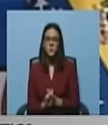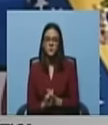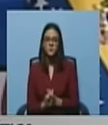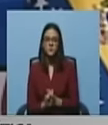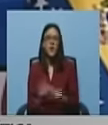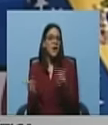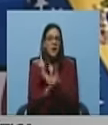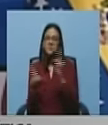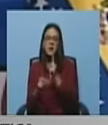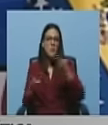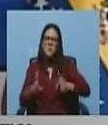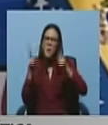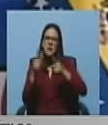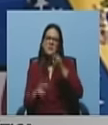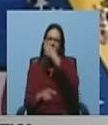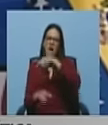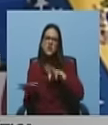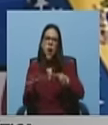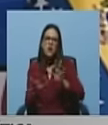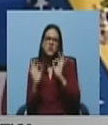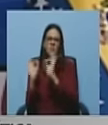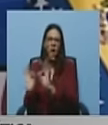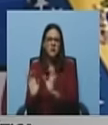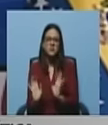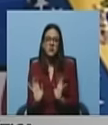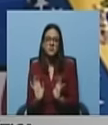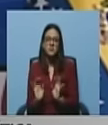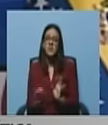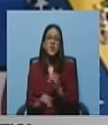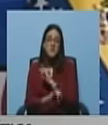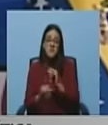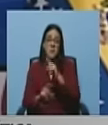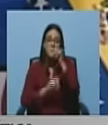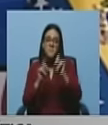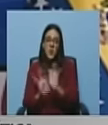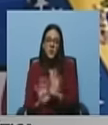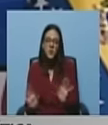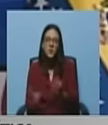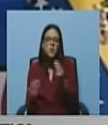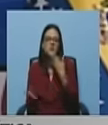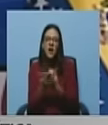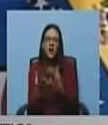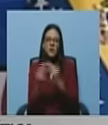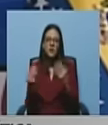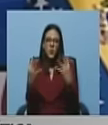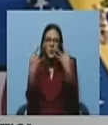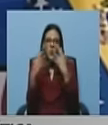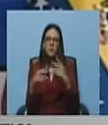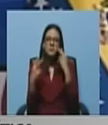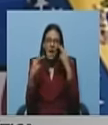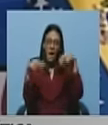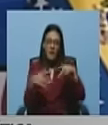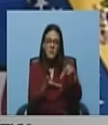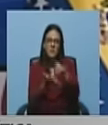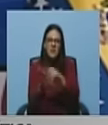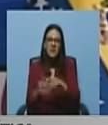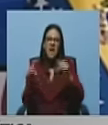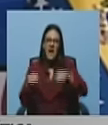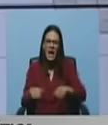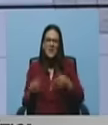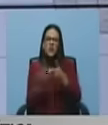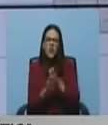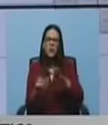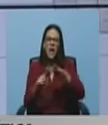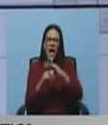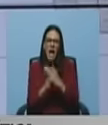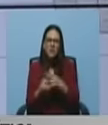Ni permitiremos ninguna acción de este tipo. Bueno, si no hay más preguntas, muchas gracias por estar acá. Este hecho de